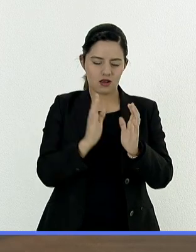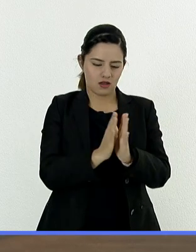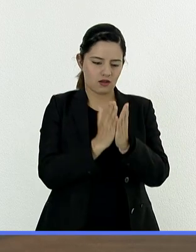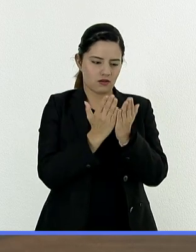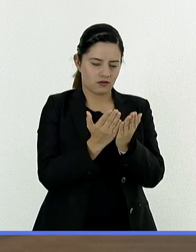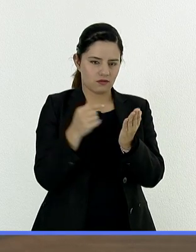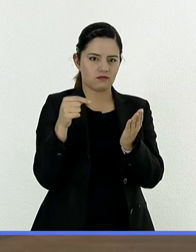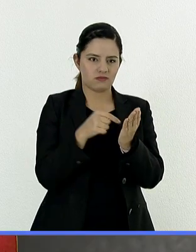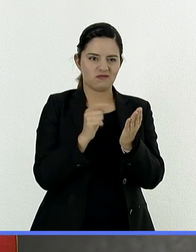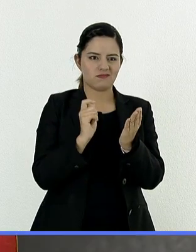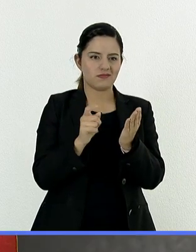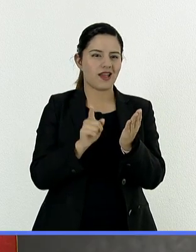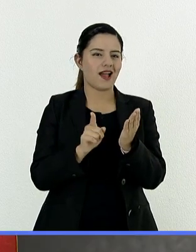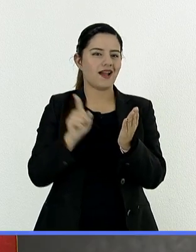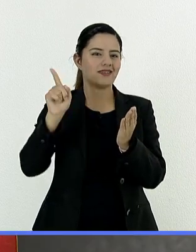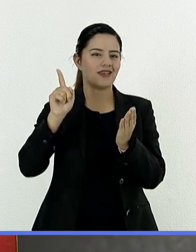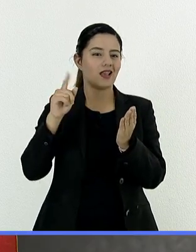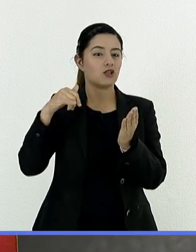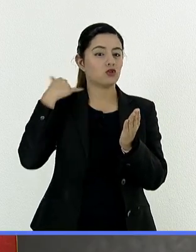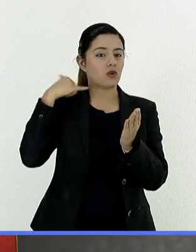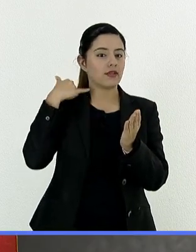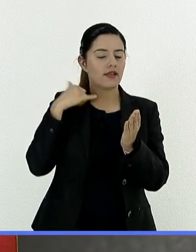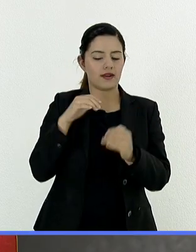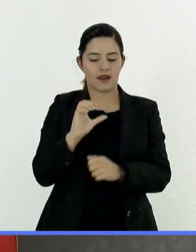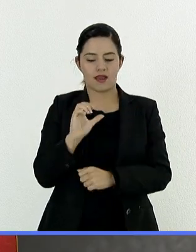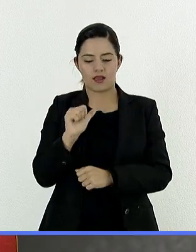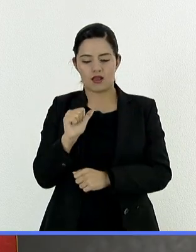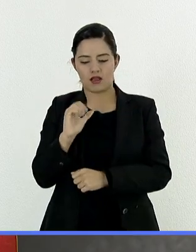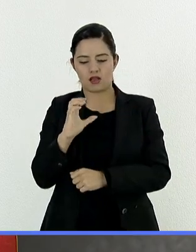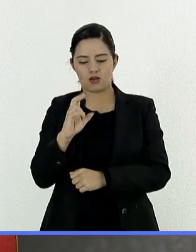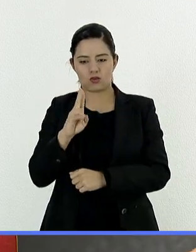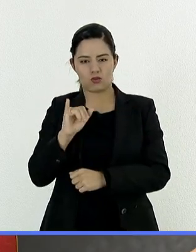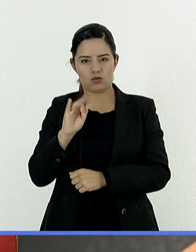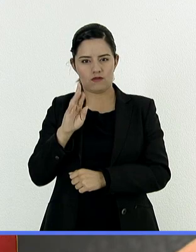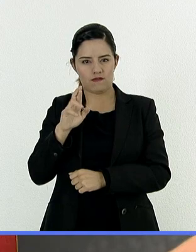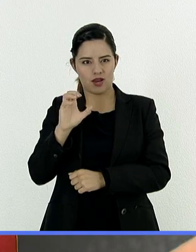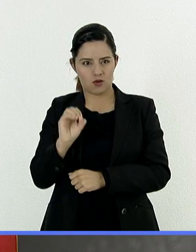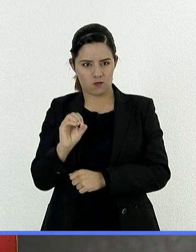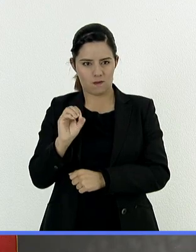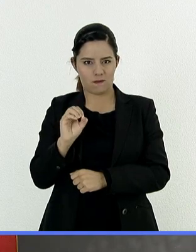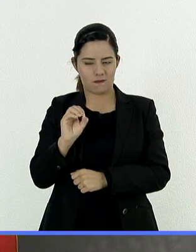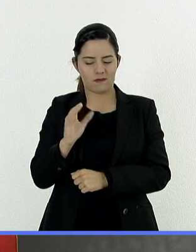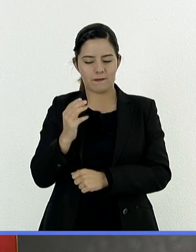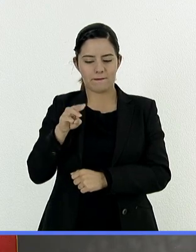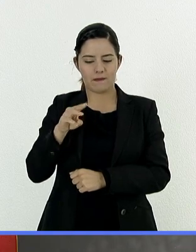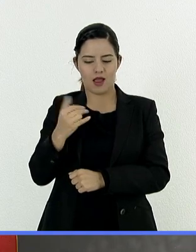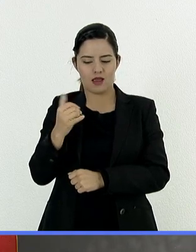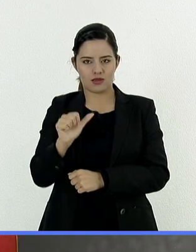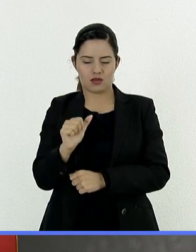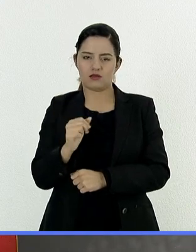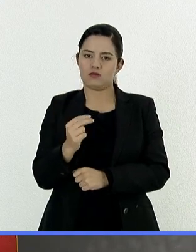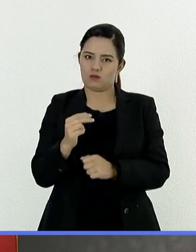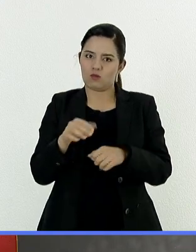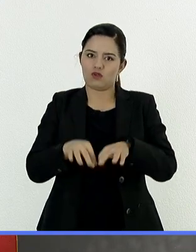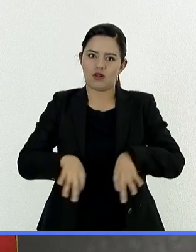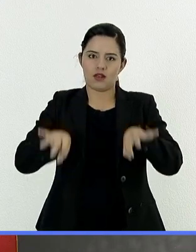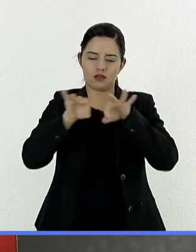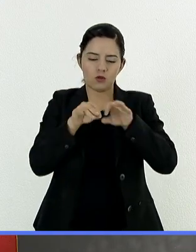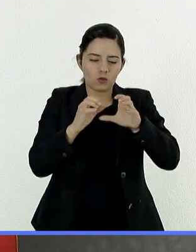del Gran acuífero Maya es es fundamental preservarlo y queríamos de alguna manera también